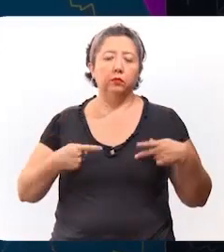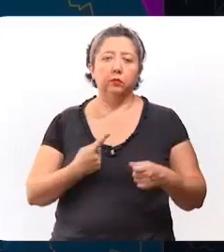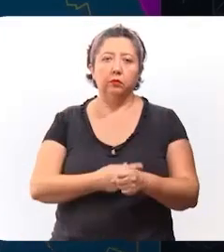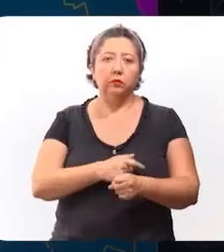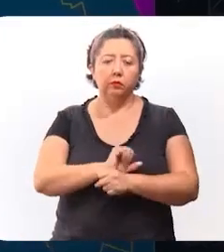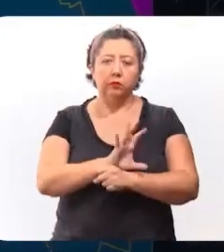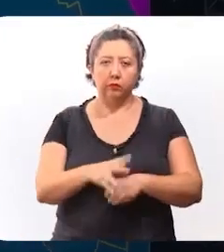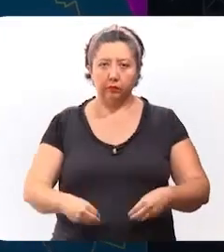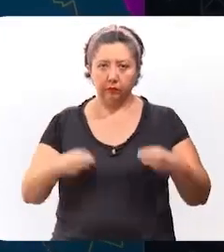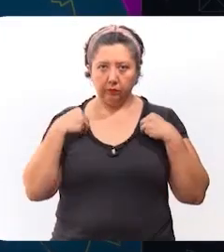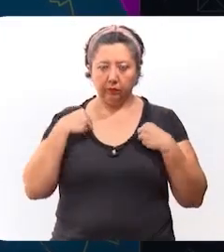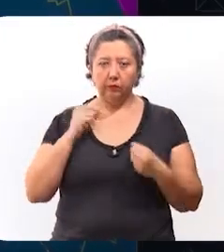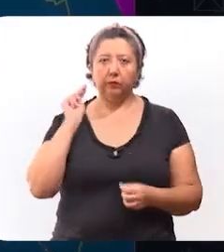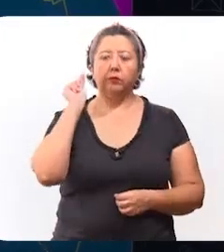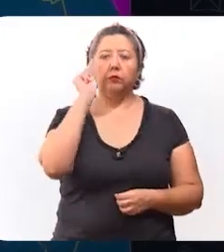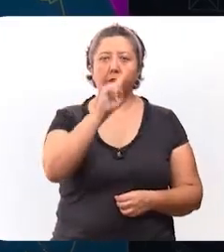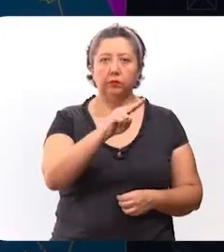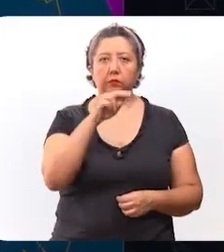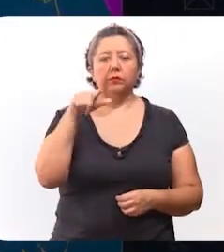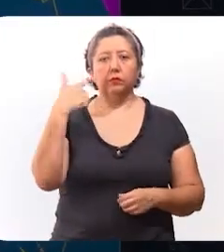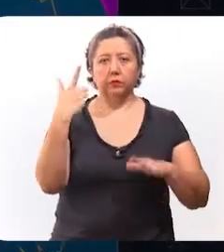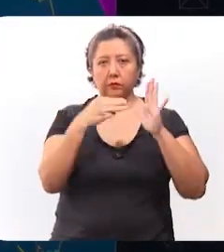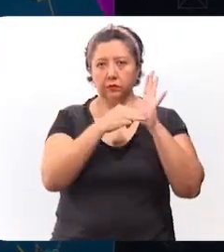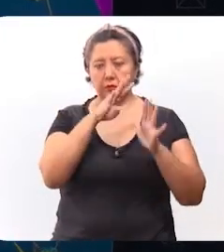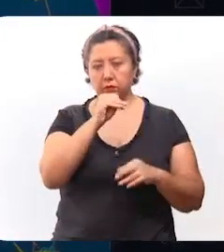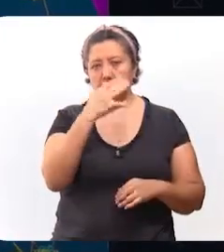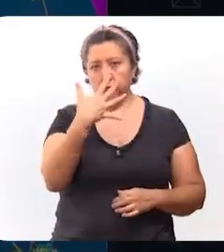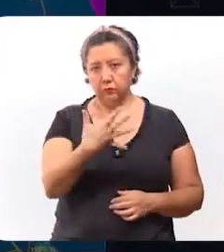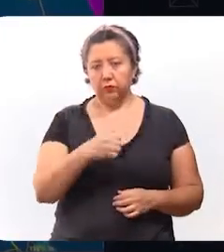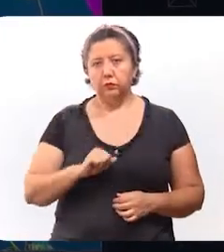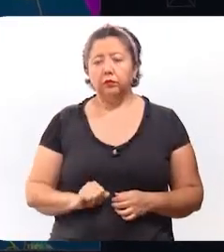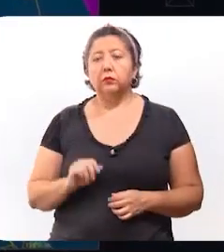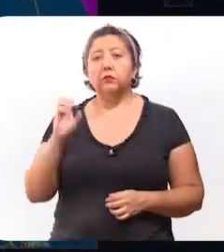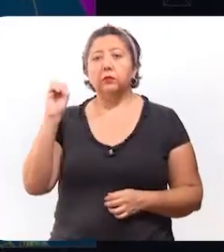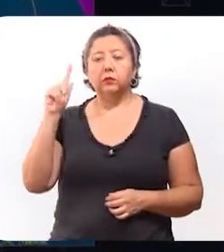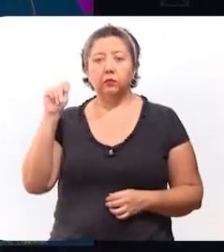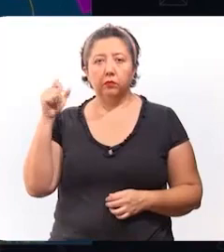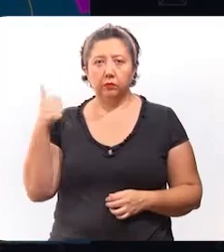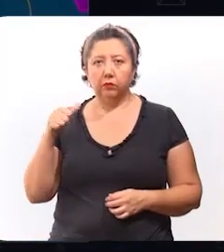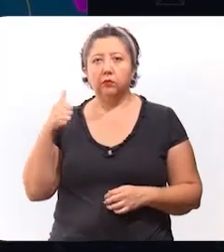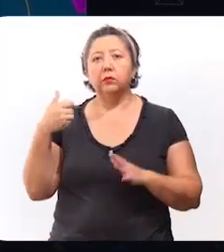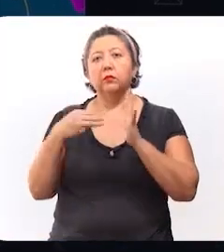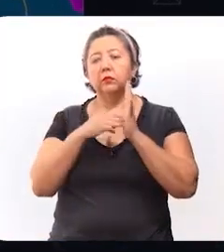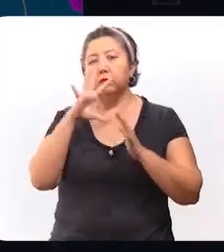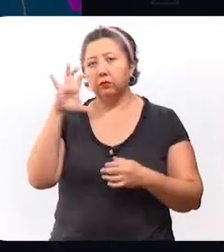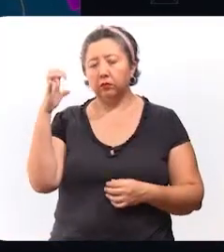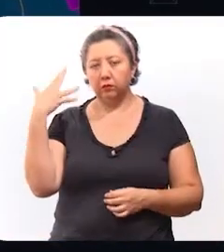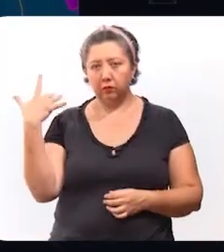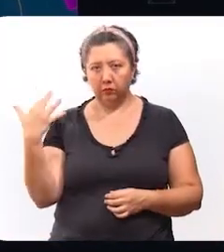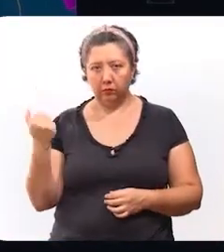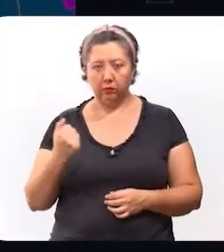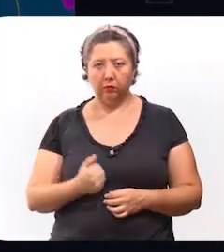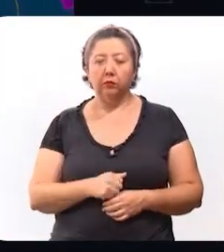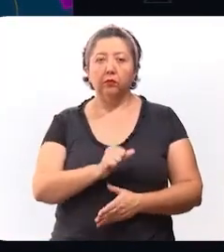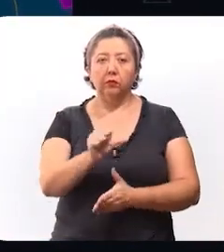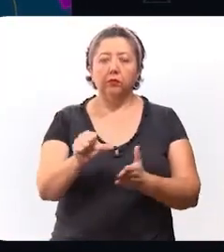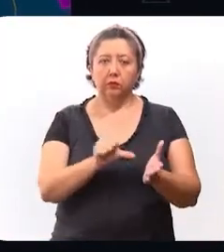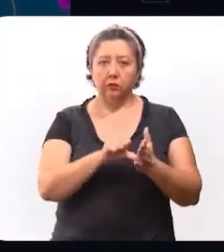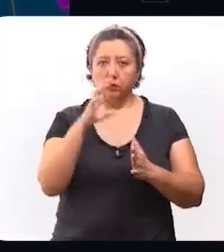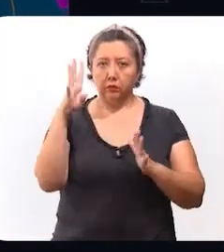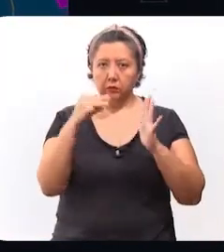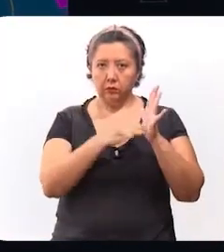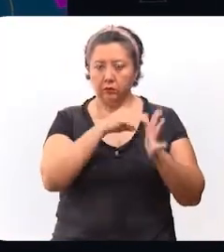coronavirus, que viven en la zona norte 12.095, en la zona oriente 11.550, en la zona